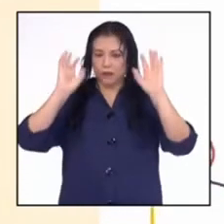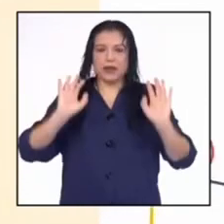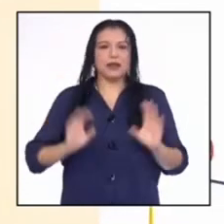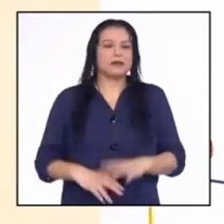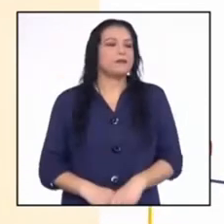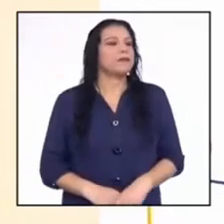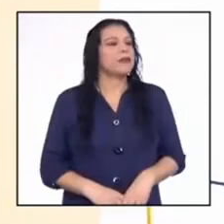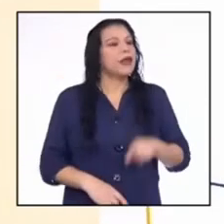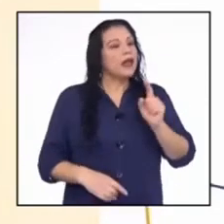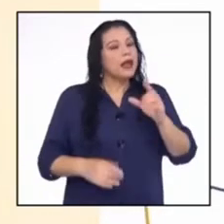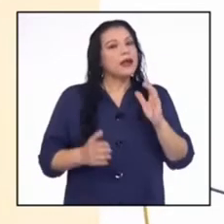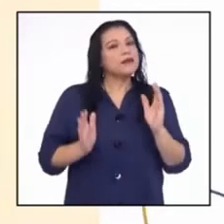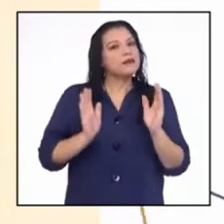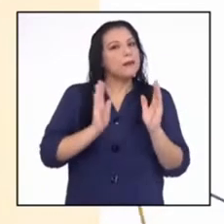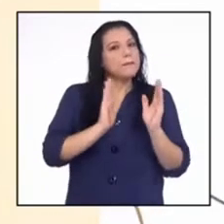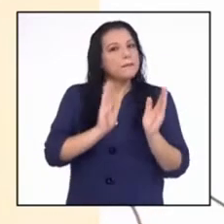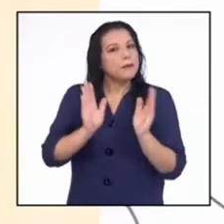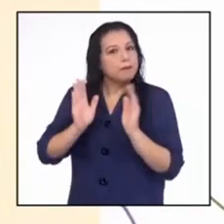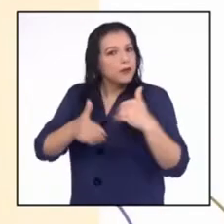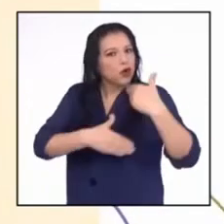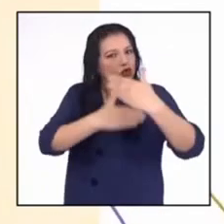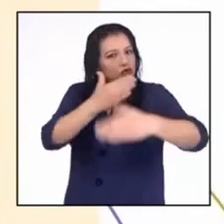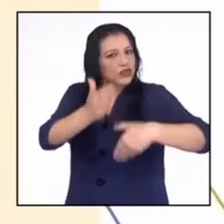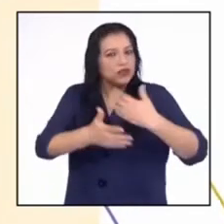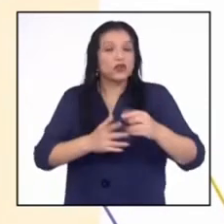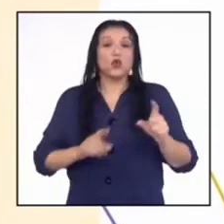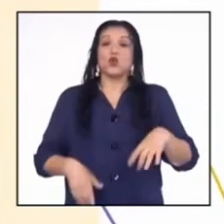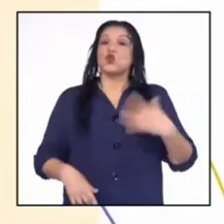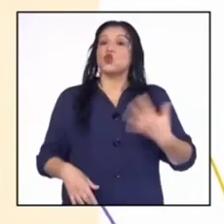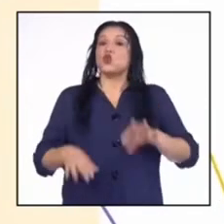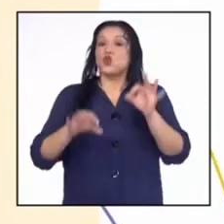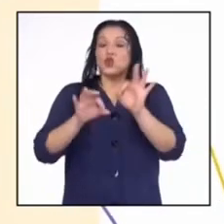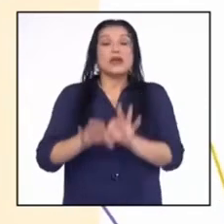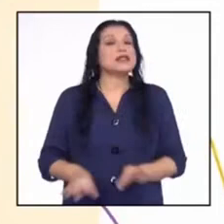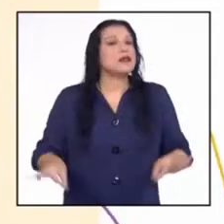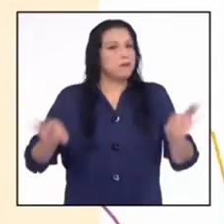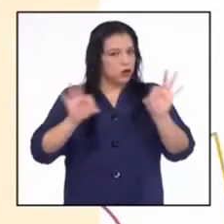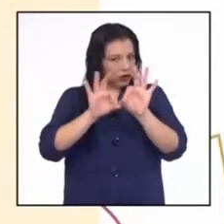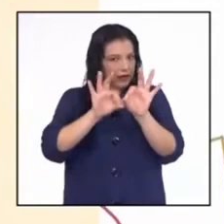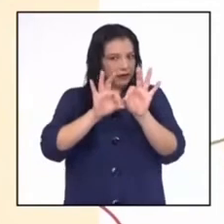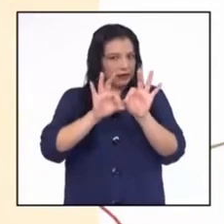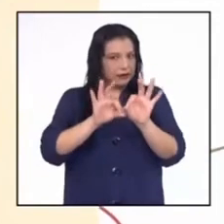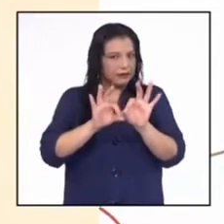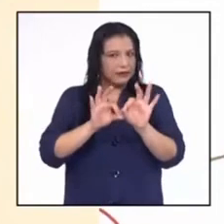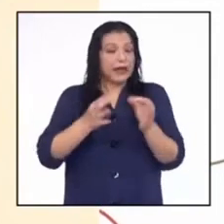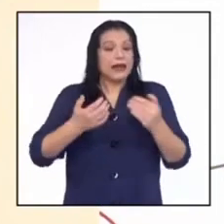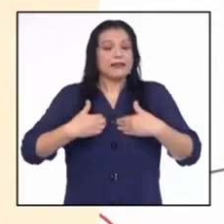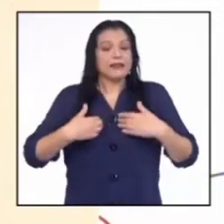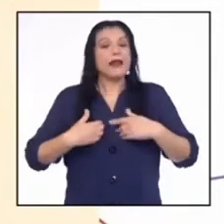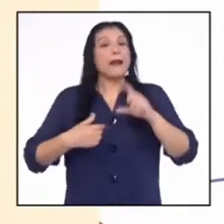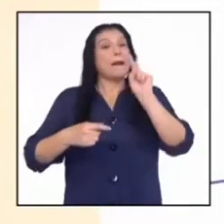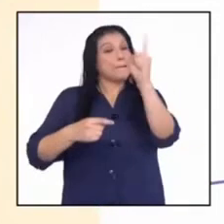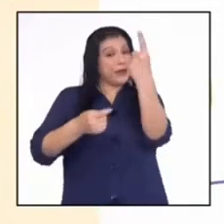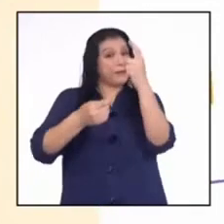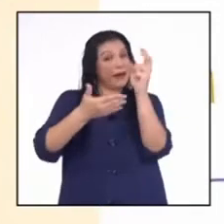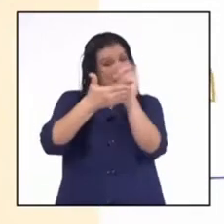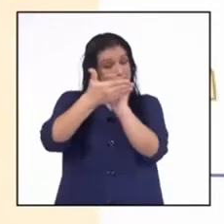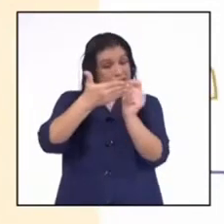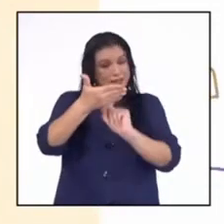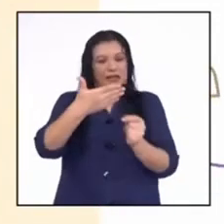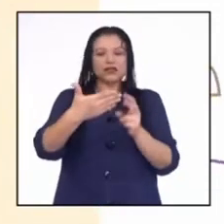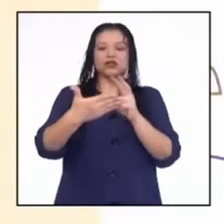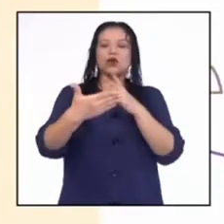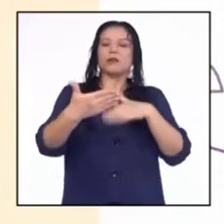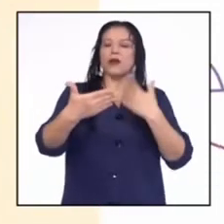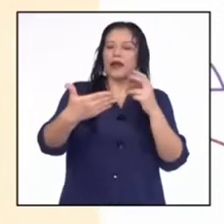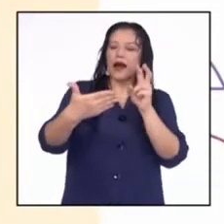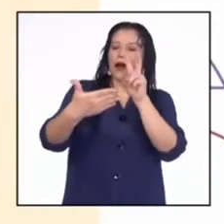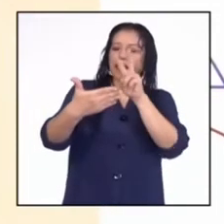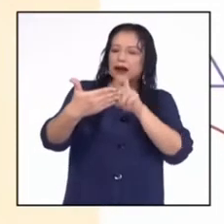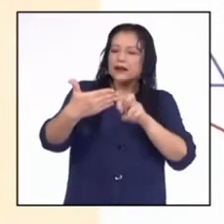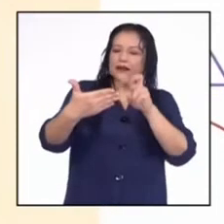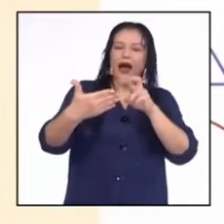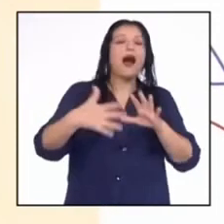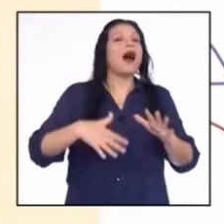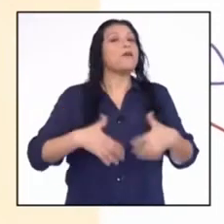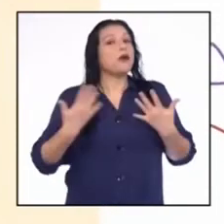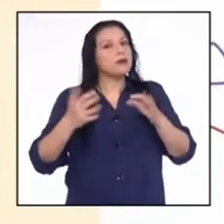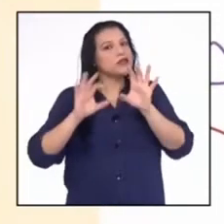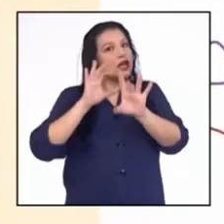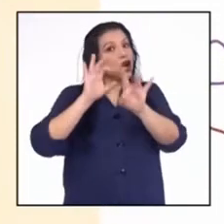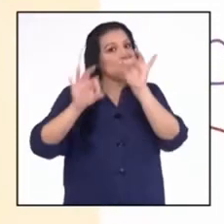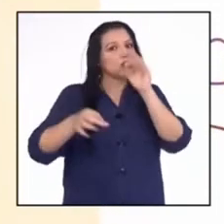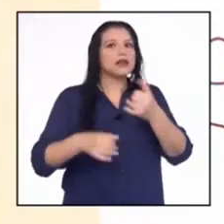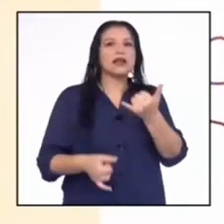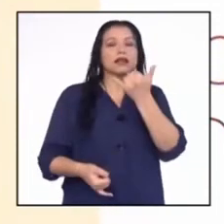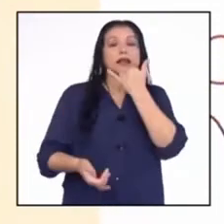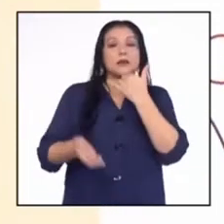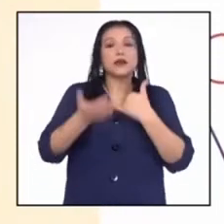proceso que estamos haciendo es importantísimo. Tener un texto en versión de borrador nos ayuda a identificar errores que seguro